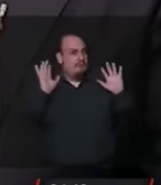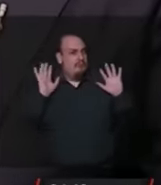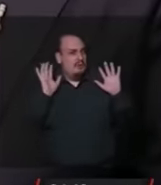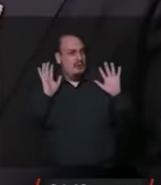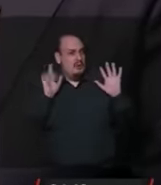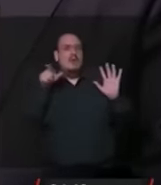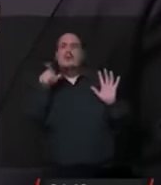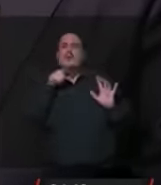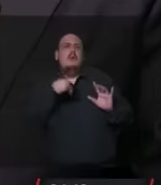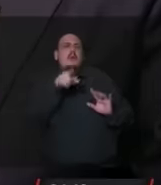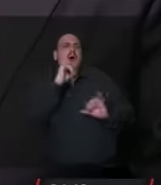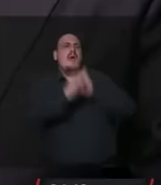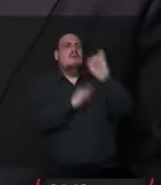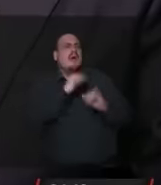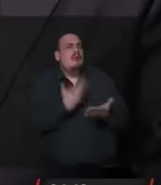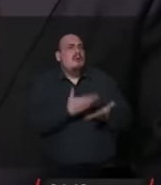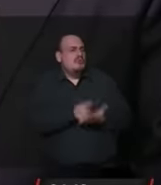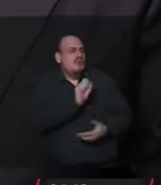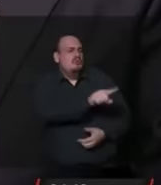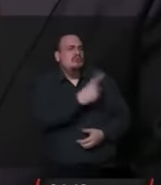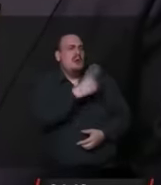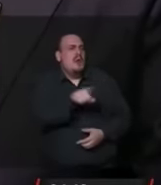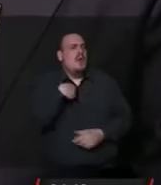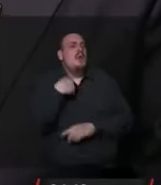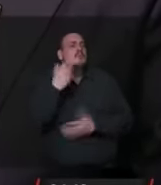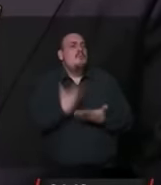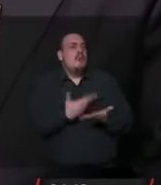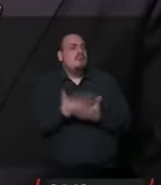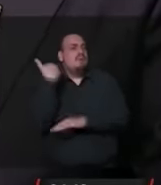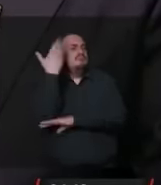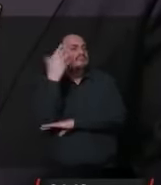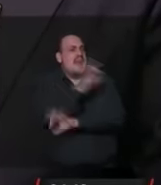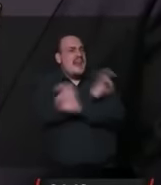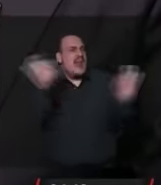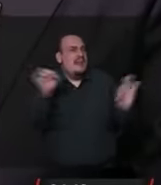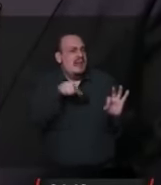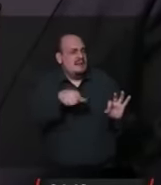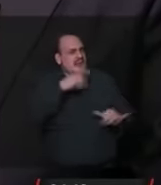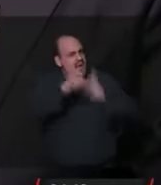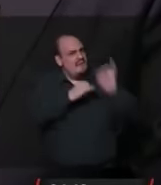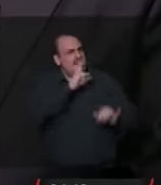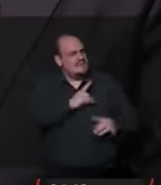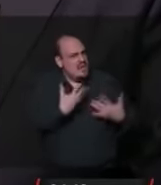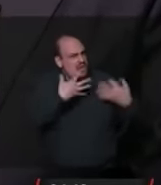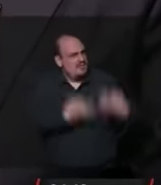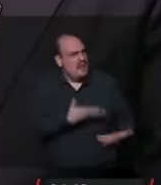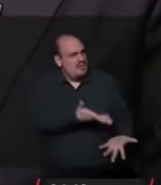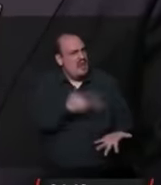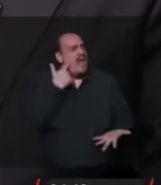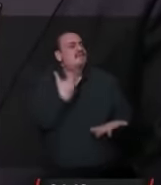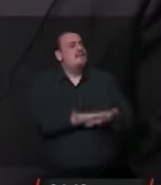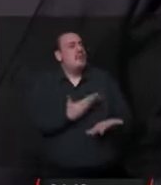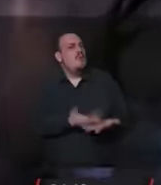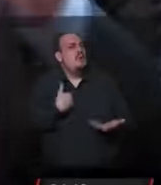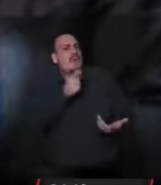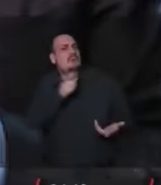esto, ¿por qué no explicás vos cuáles son tus propuestas? Porque no se te escuchó ninguna propuesta. A ver, digamos, habla en serio y hacés vos alguna propuesta y a ver qué